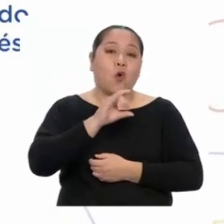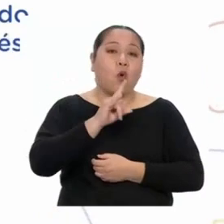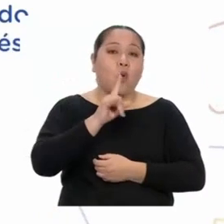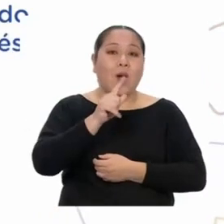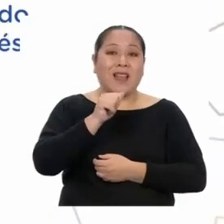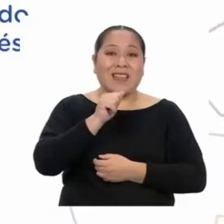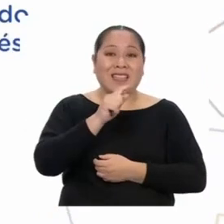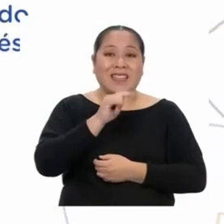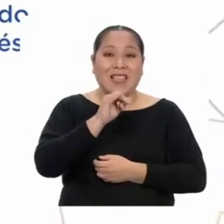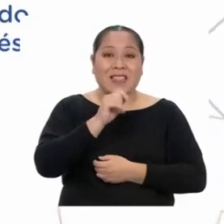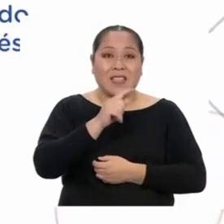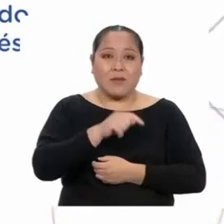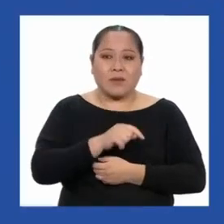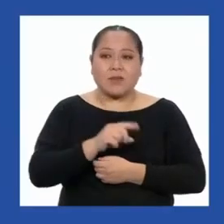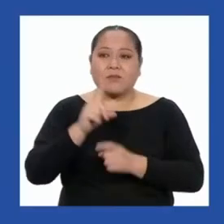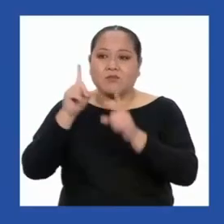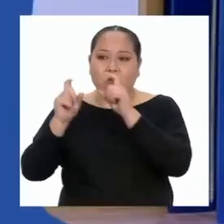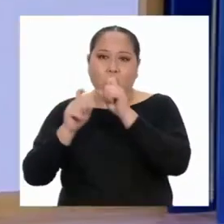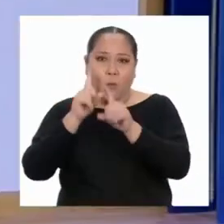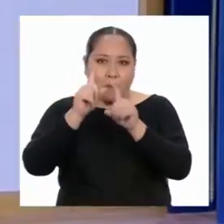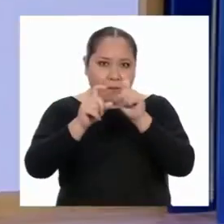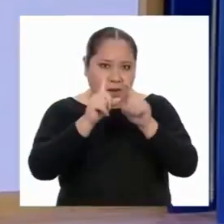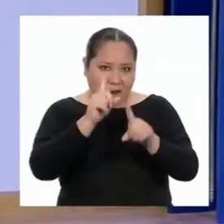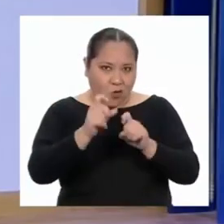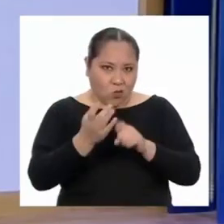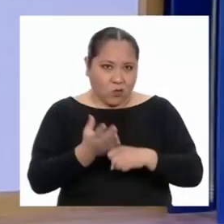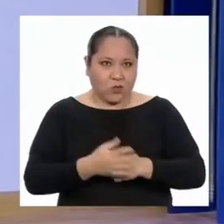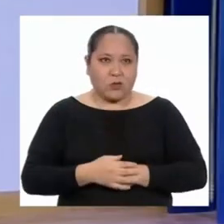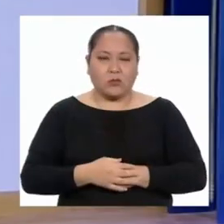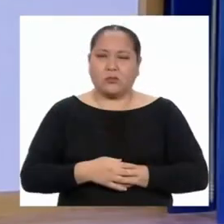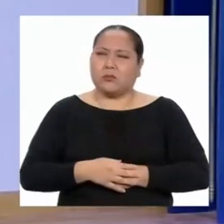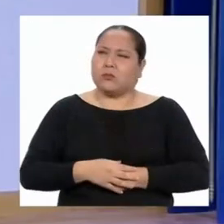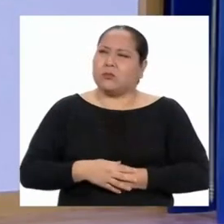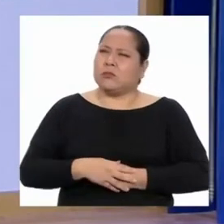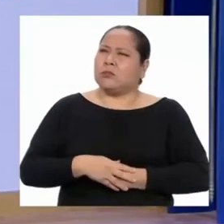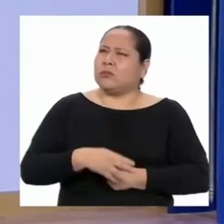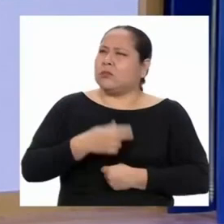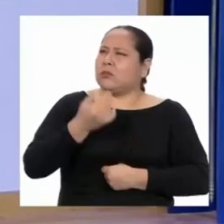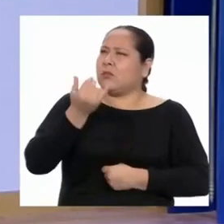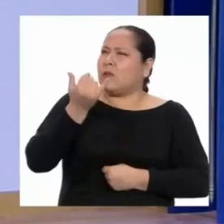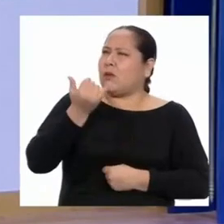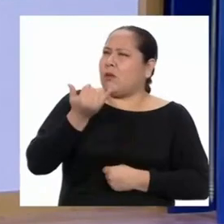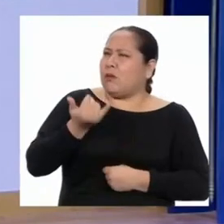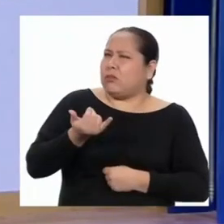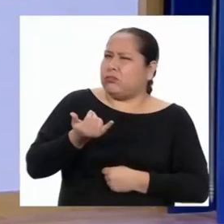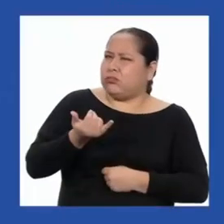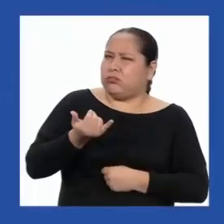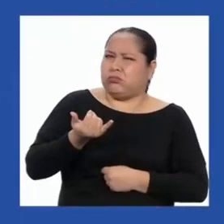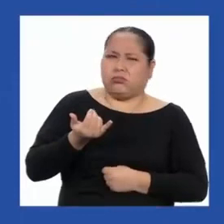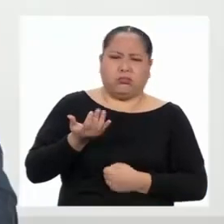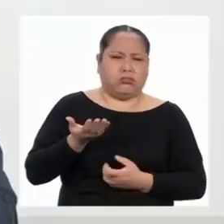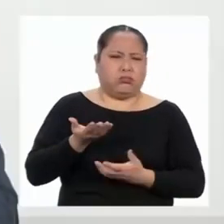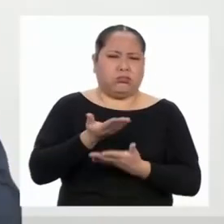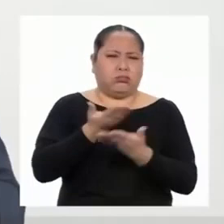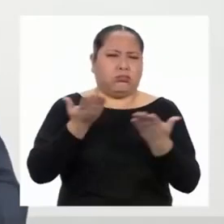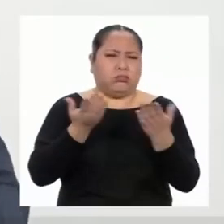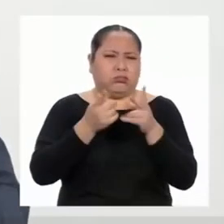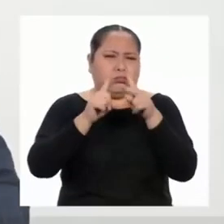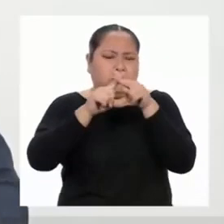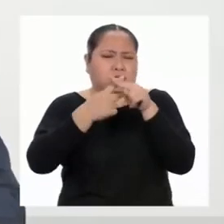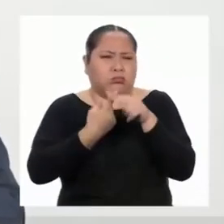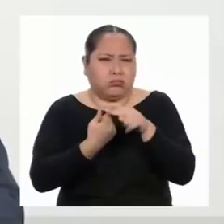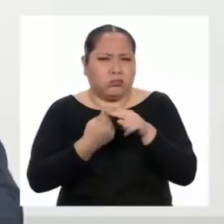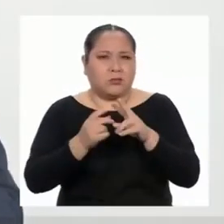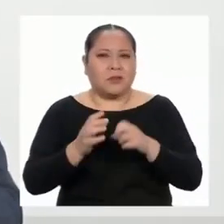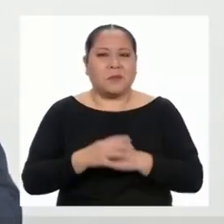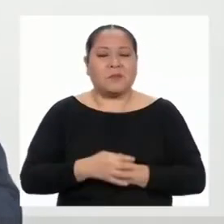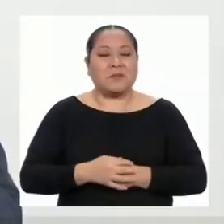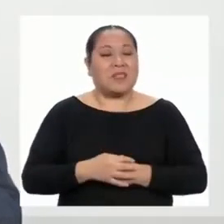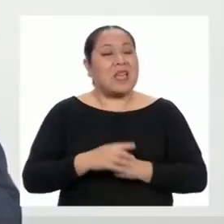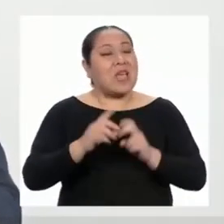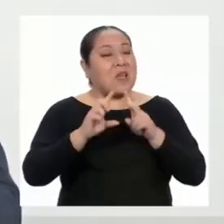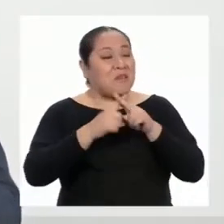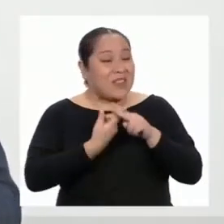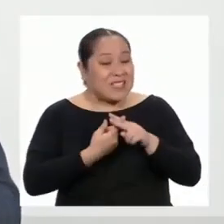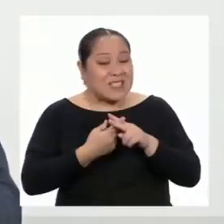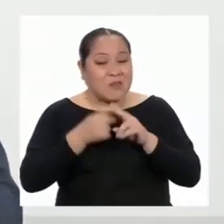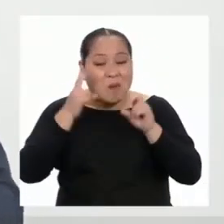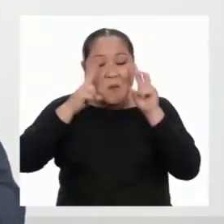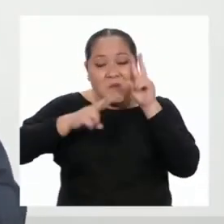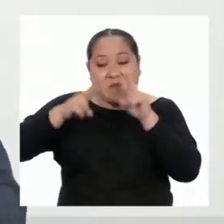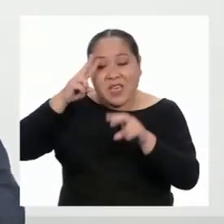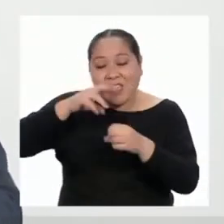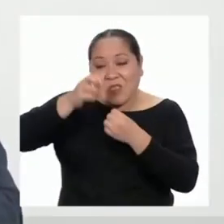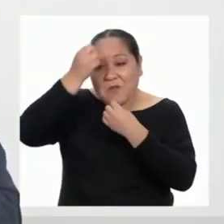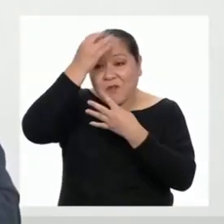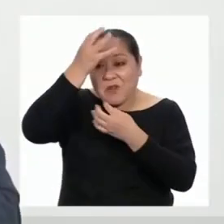a través de encuestas. Y ahora, ¿por dónde empezamos? Empecemos revisando información de